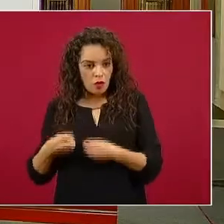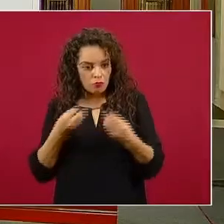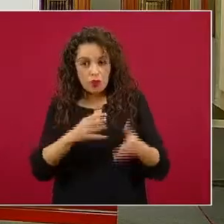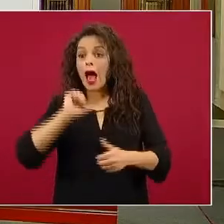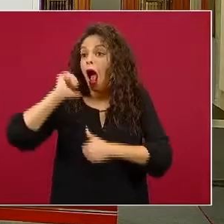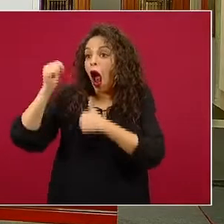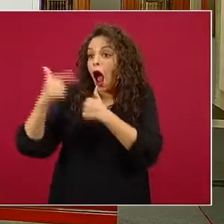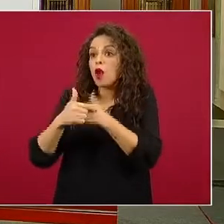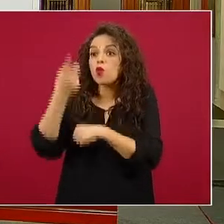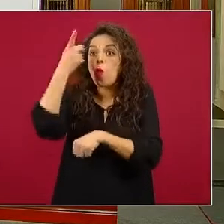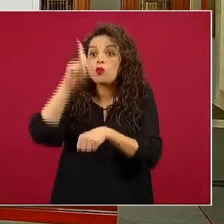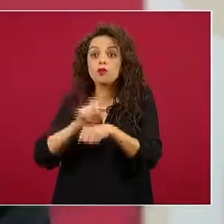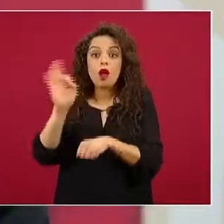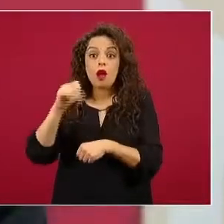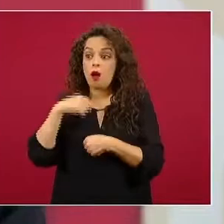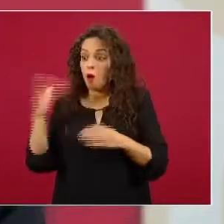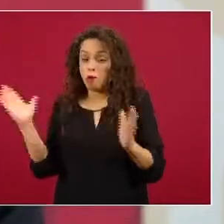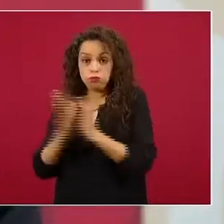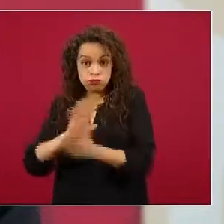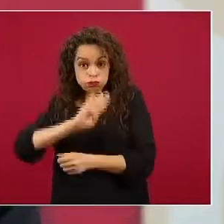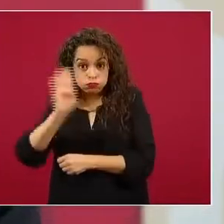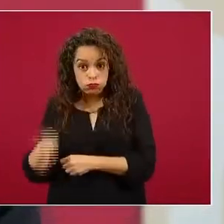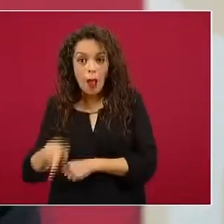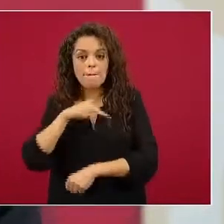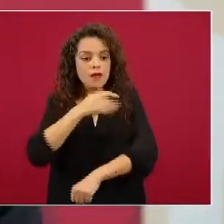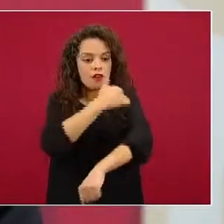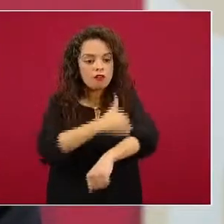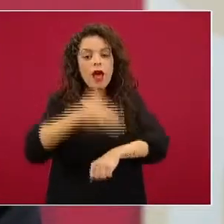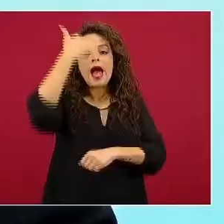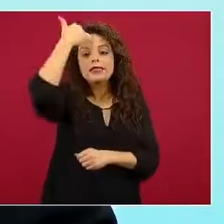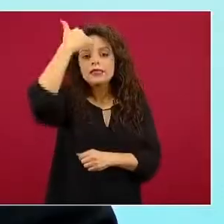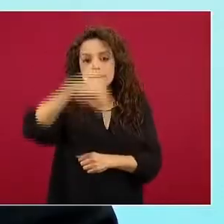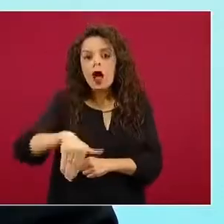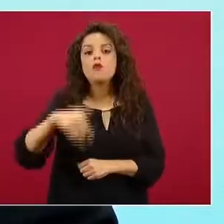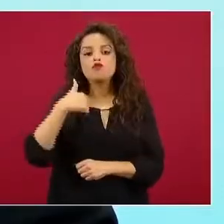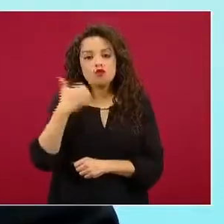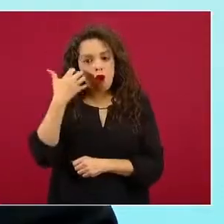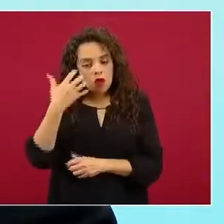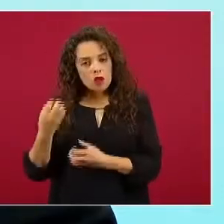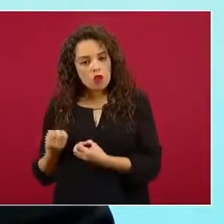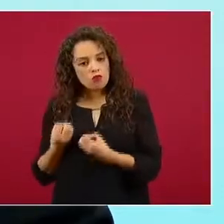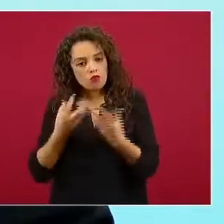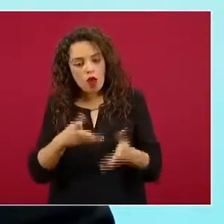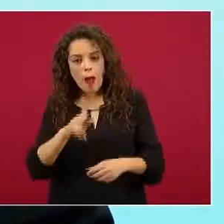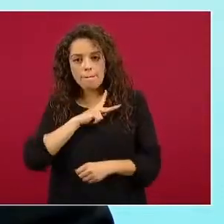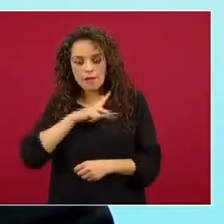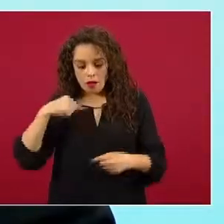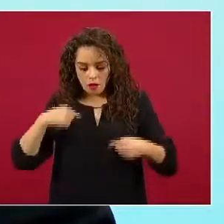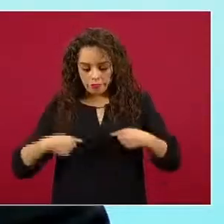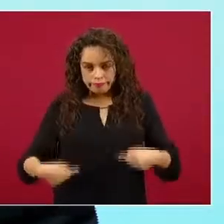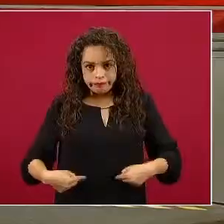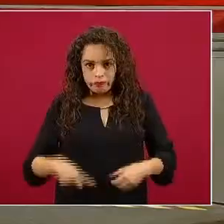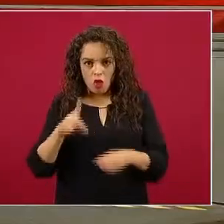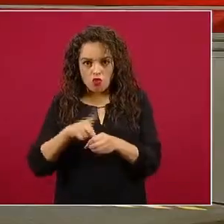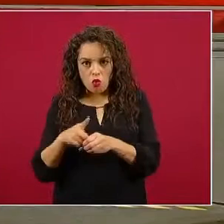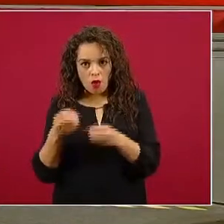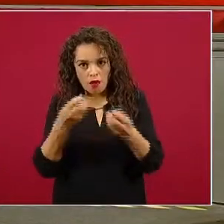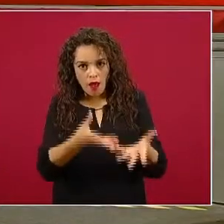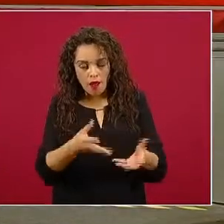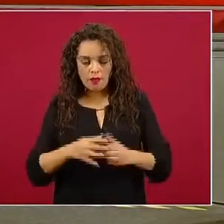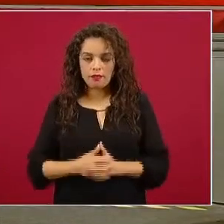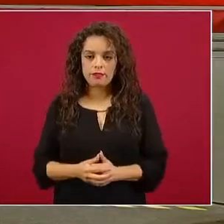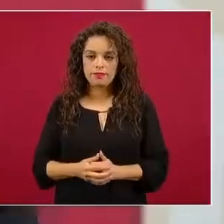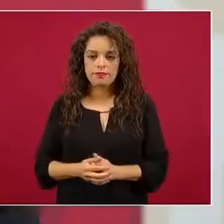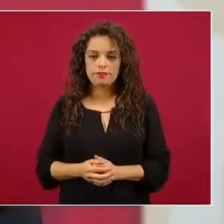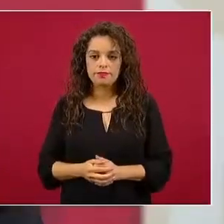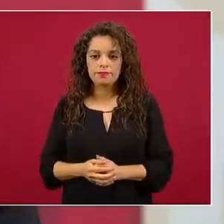cuál era mi deseo, y aún más esto, poder tener un indicador y una medida de